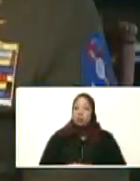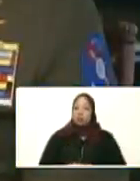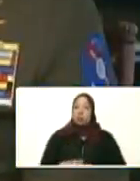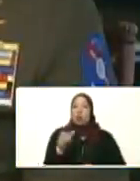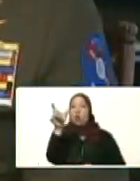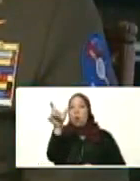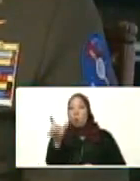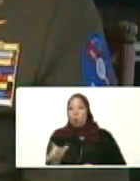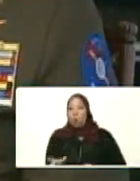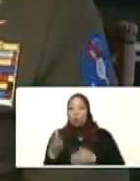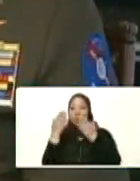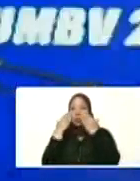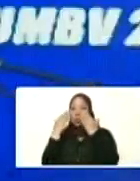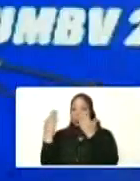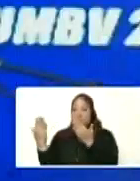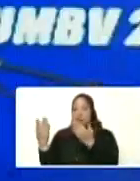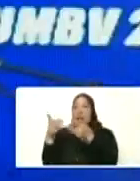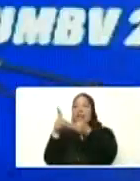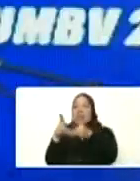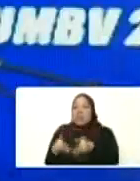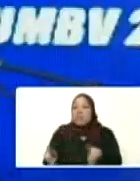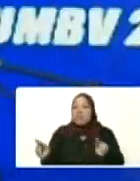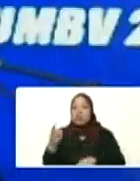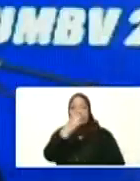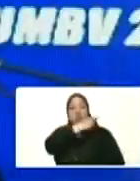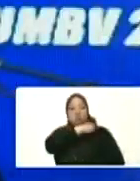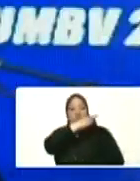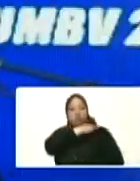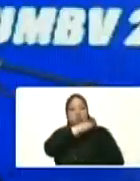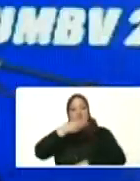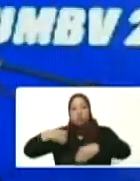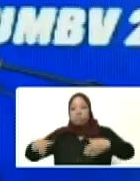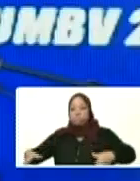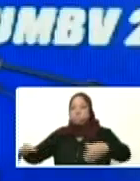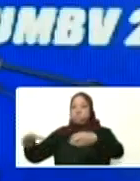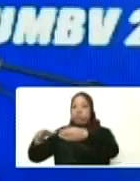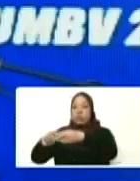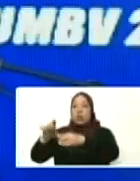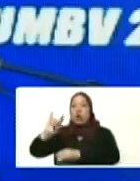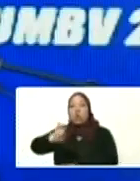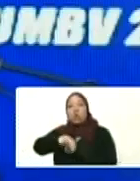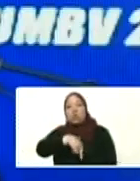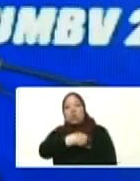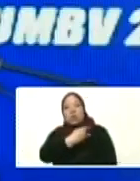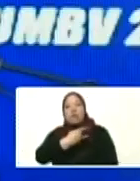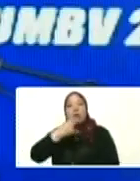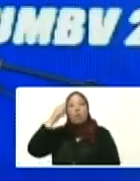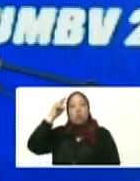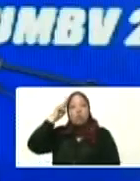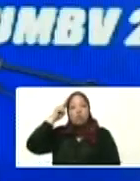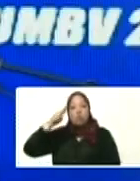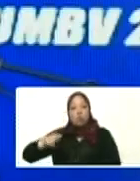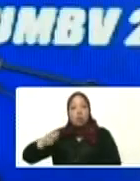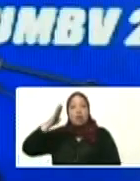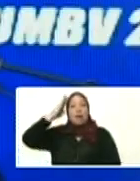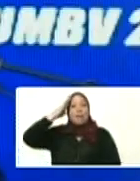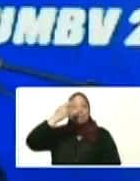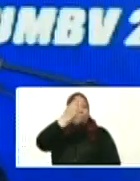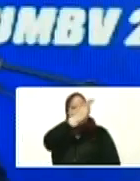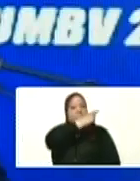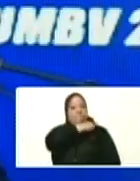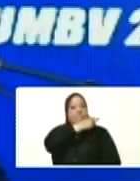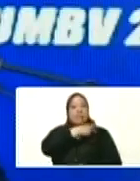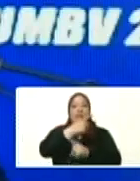de División Dilio Guillermo Rodríguez Díaz, rector de la Universidad Militar Bolivariana y